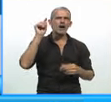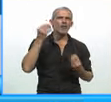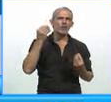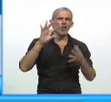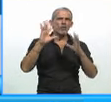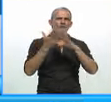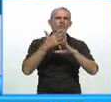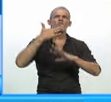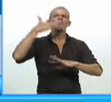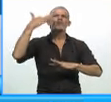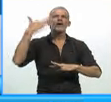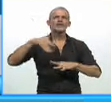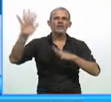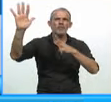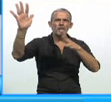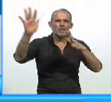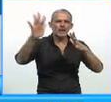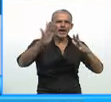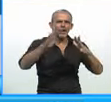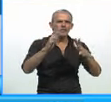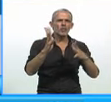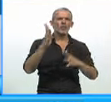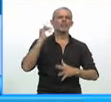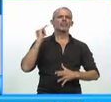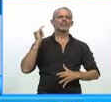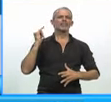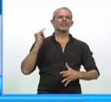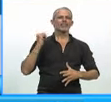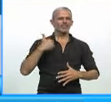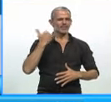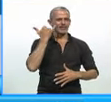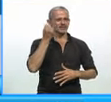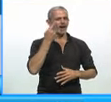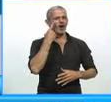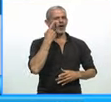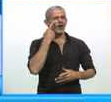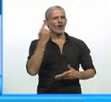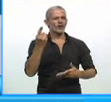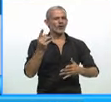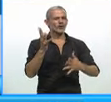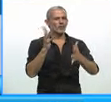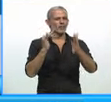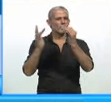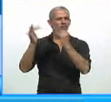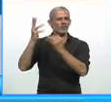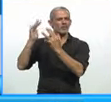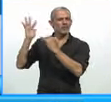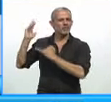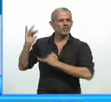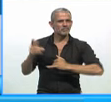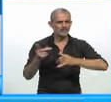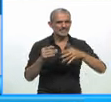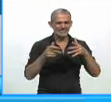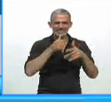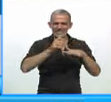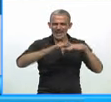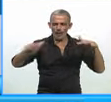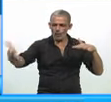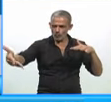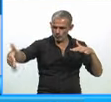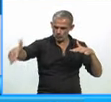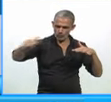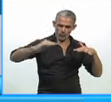tan difícil entender nuestro deporte. Y eso es fascinante porque la cancha de regatas cambia todos los días. Todos los días hay una ola